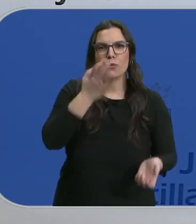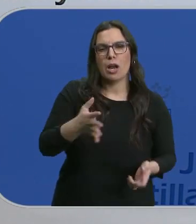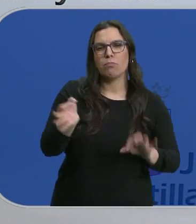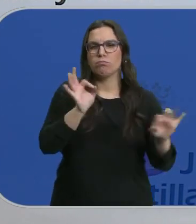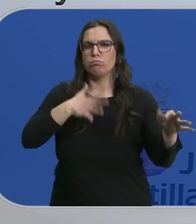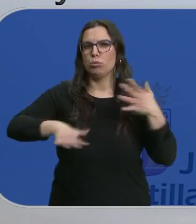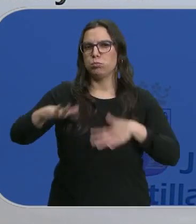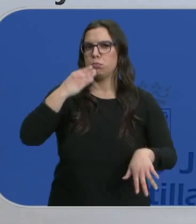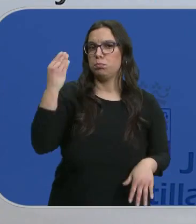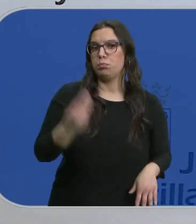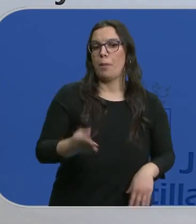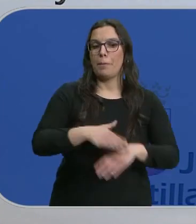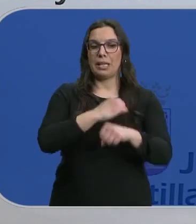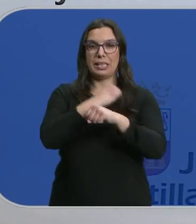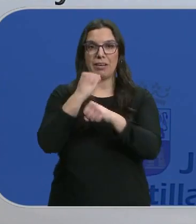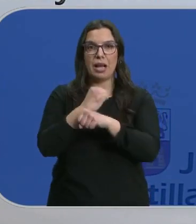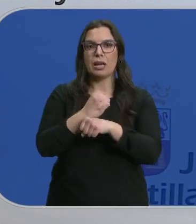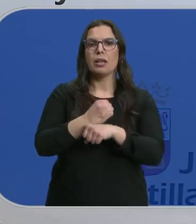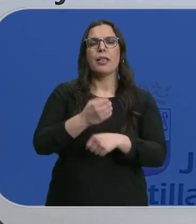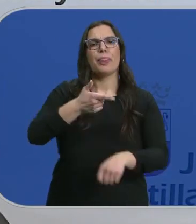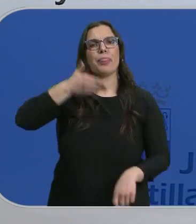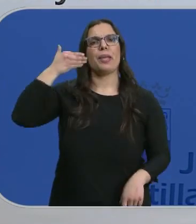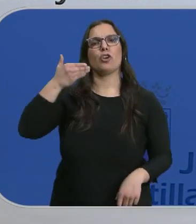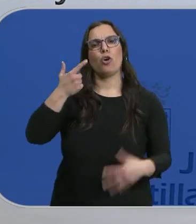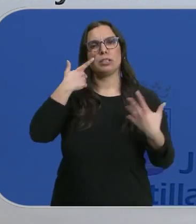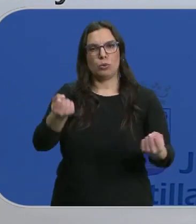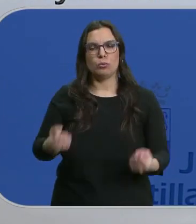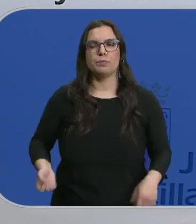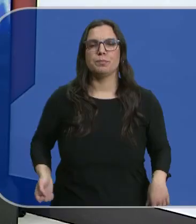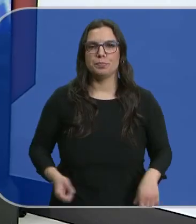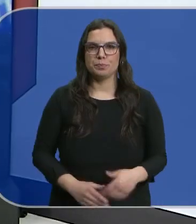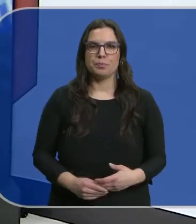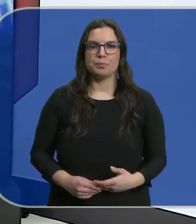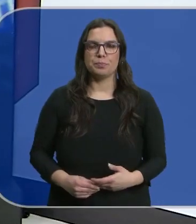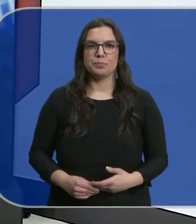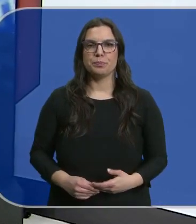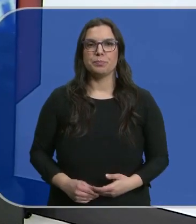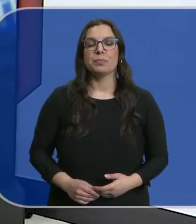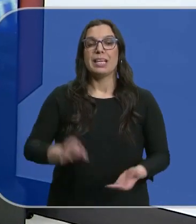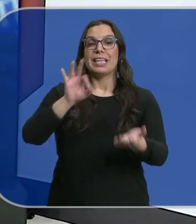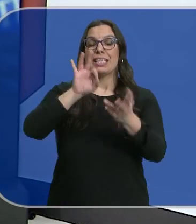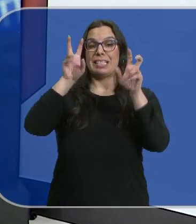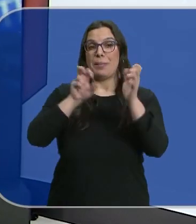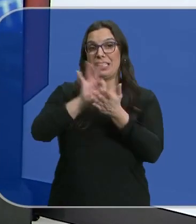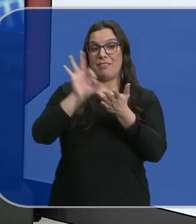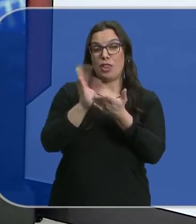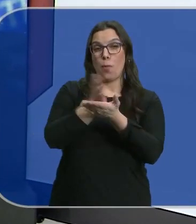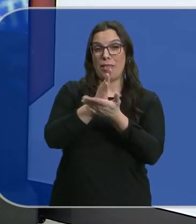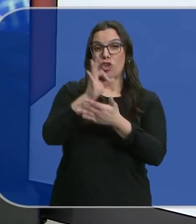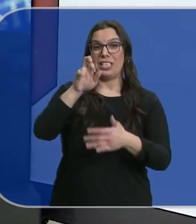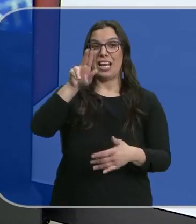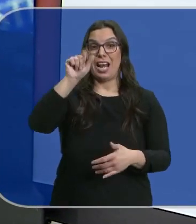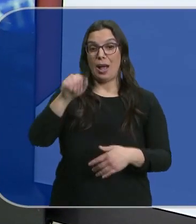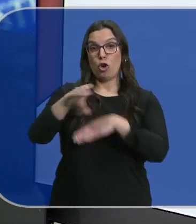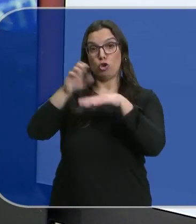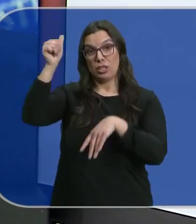bien preparada para trabajar en empleos dignos y saludables. Sobre el Servicio de Relaciones Laborales, el SERLA,